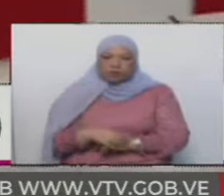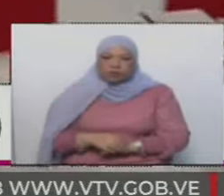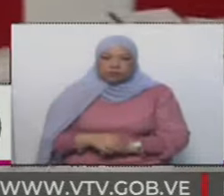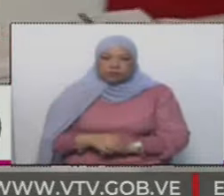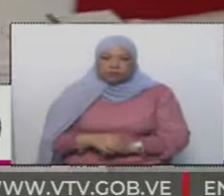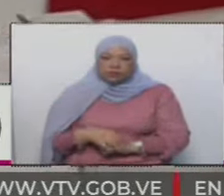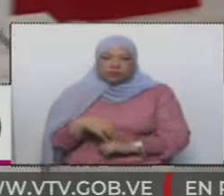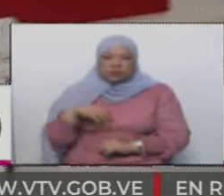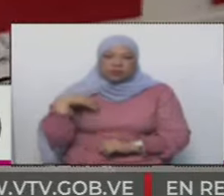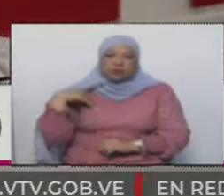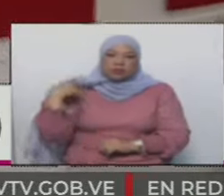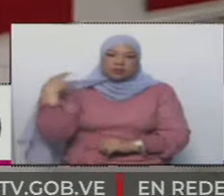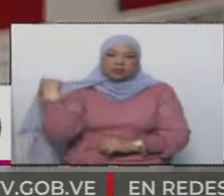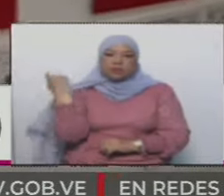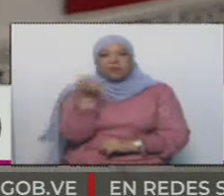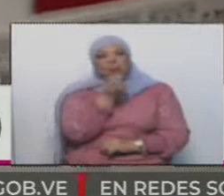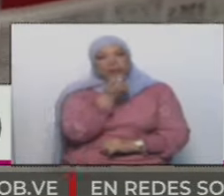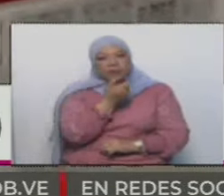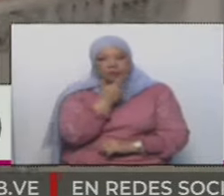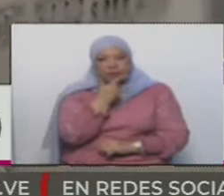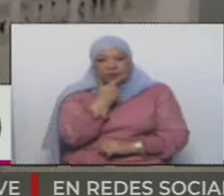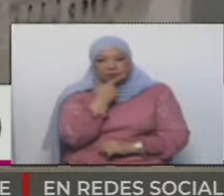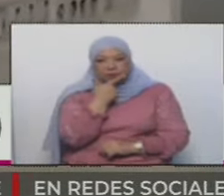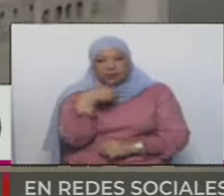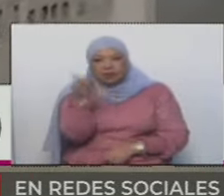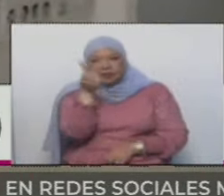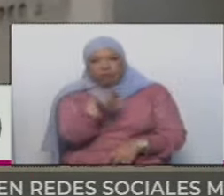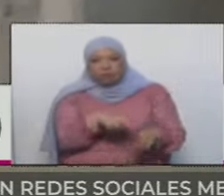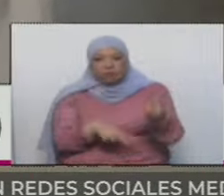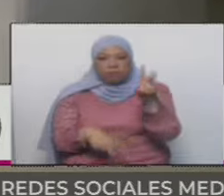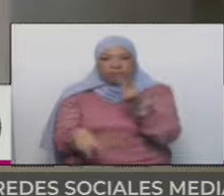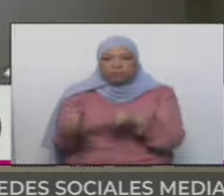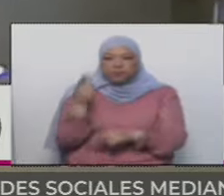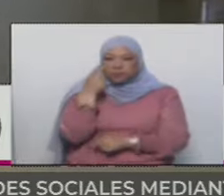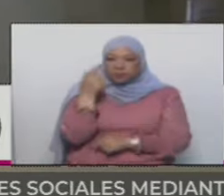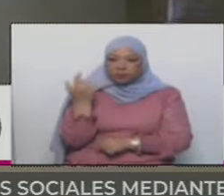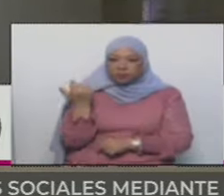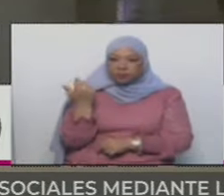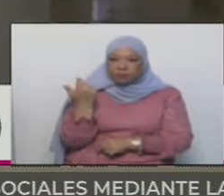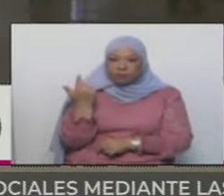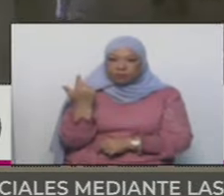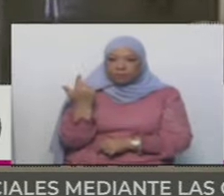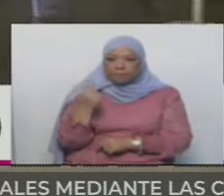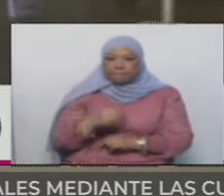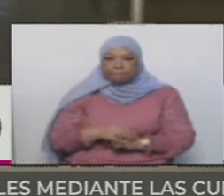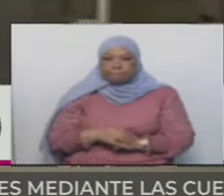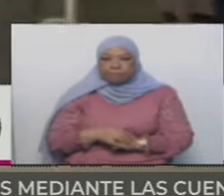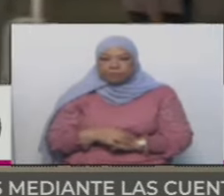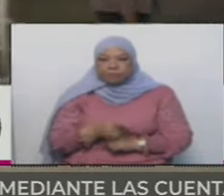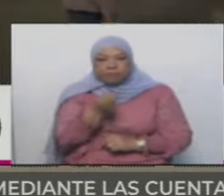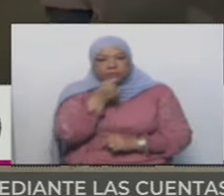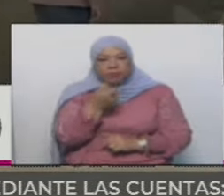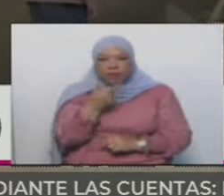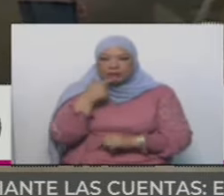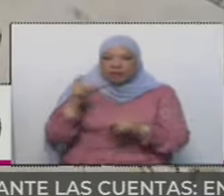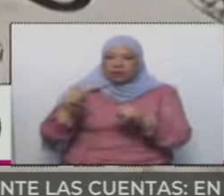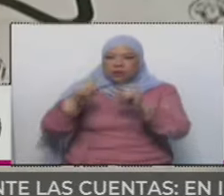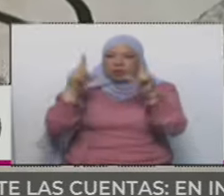Toda una belleza. Vamos a ver por aquí. Mira, impresionante la